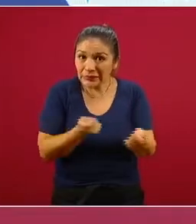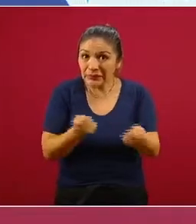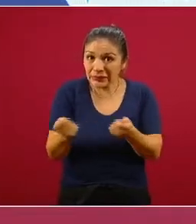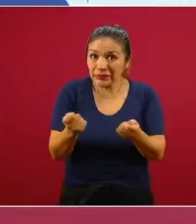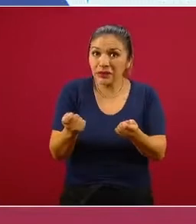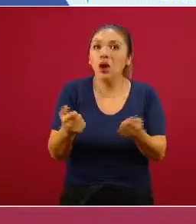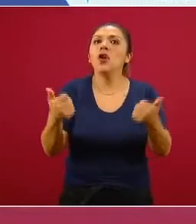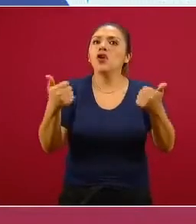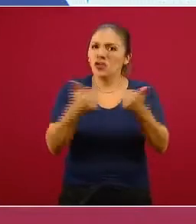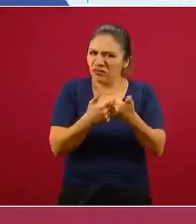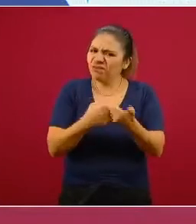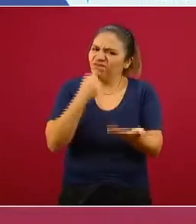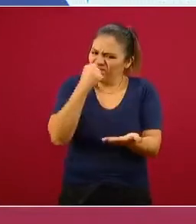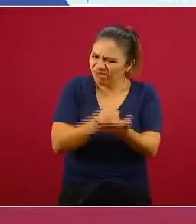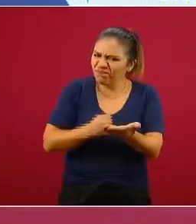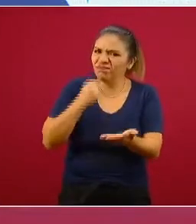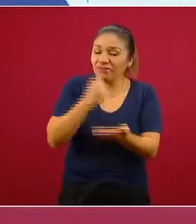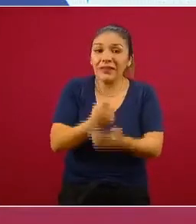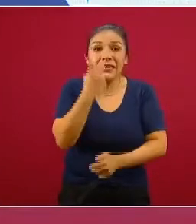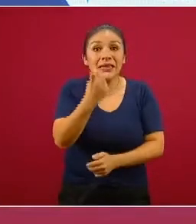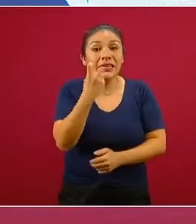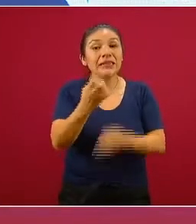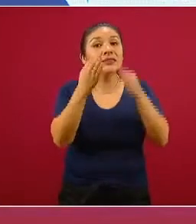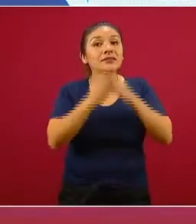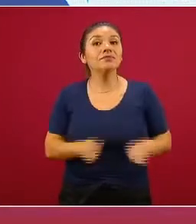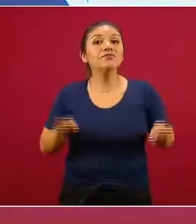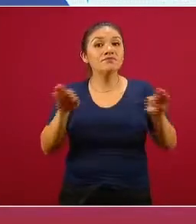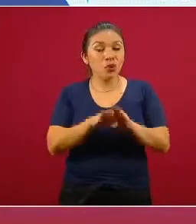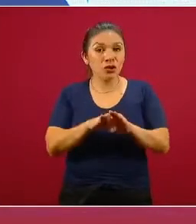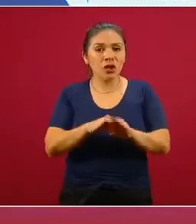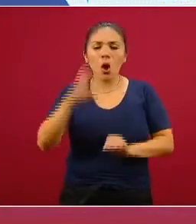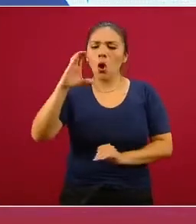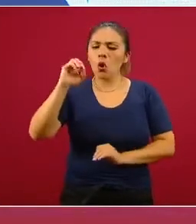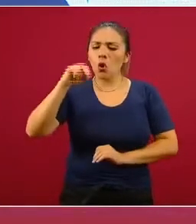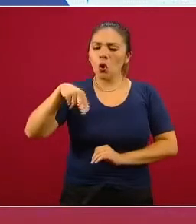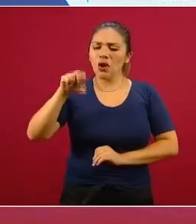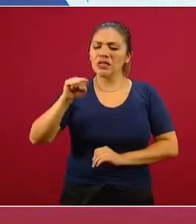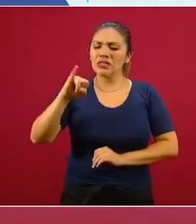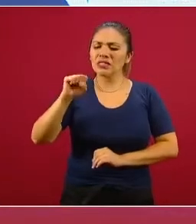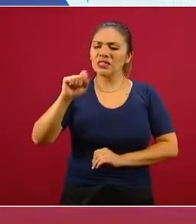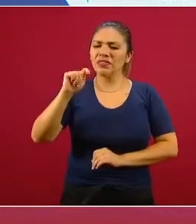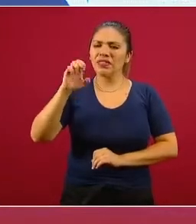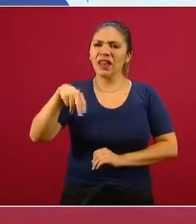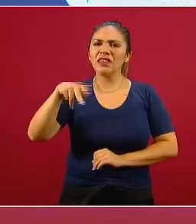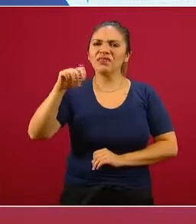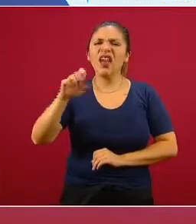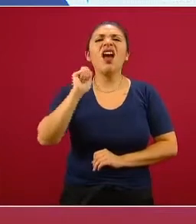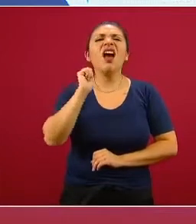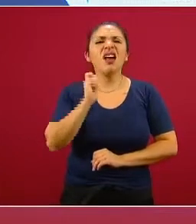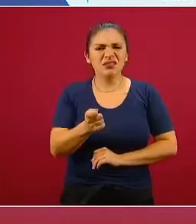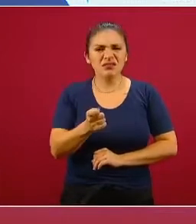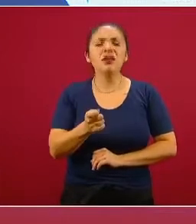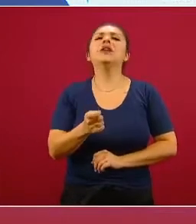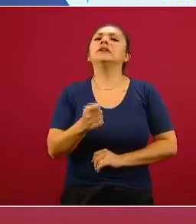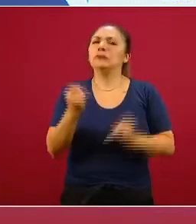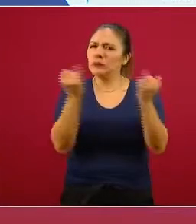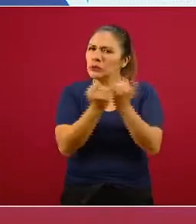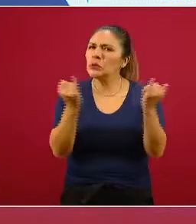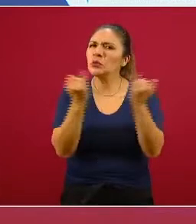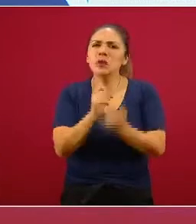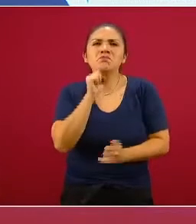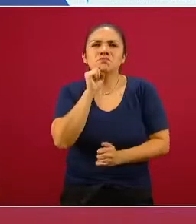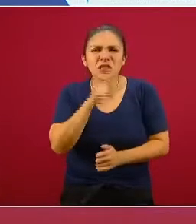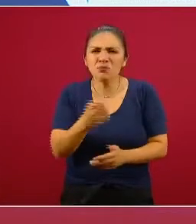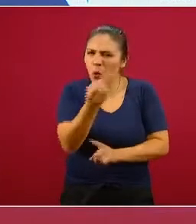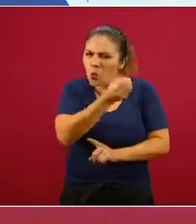manera consistente. Esto es muy importante. Consistente quiere decir con un patrón que sigue una